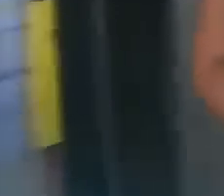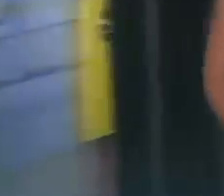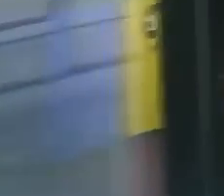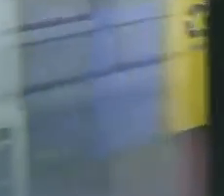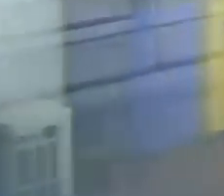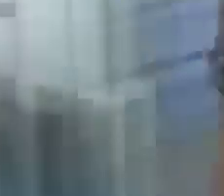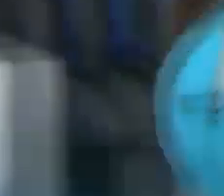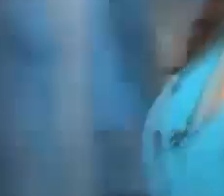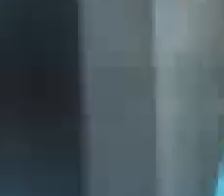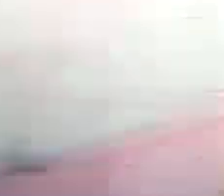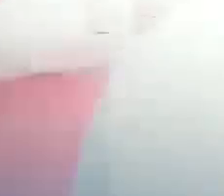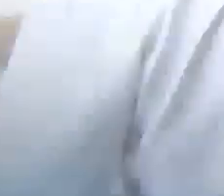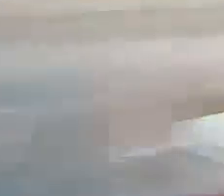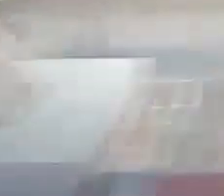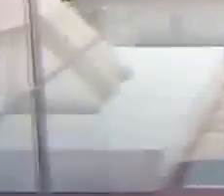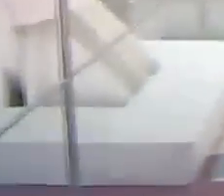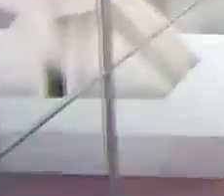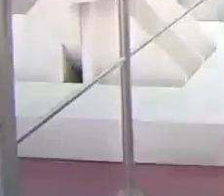más.